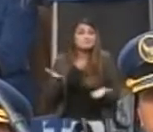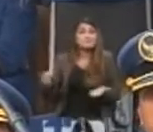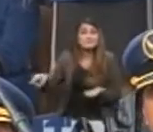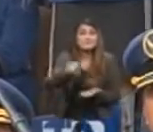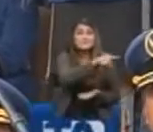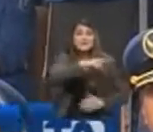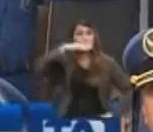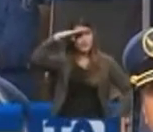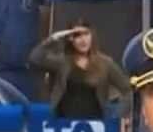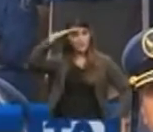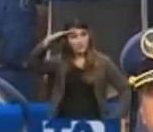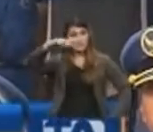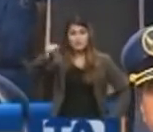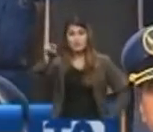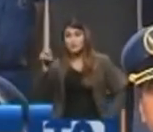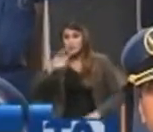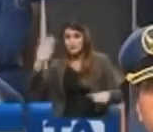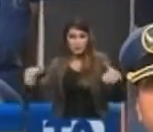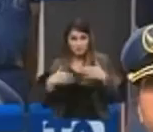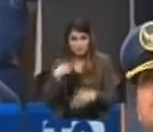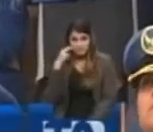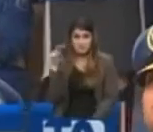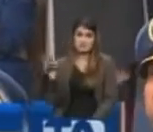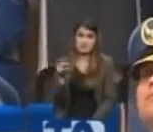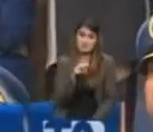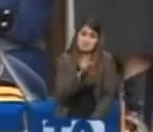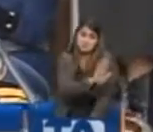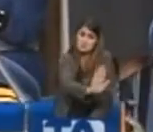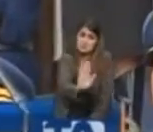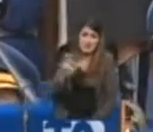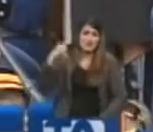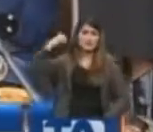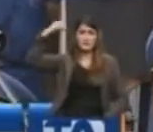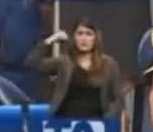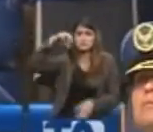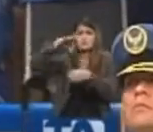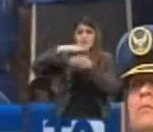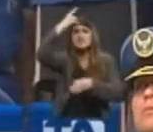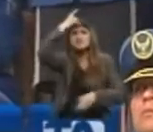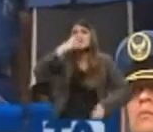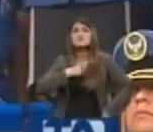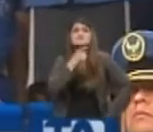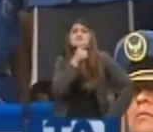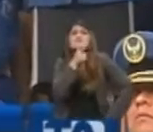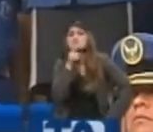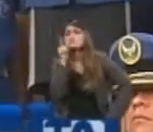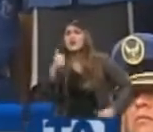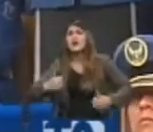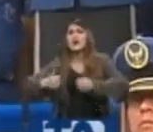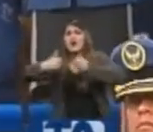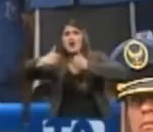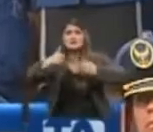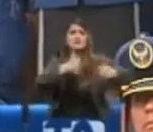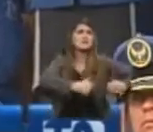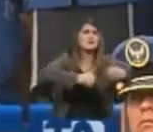señores policías, de las recientes elecciones tienen el derecho político del sufragio, conquista que fue impulsada por este